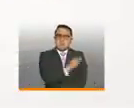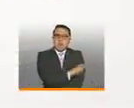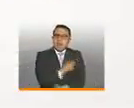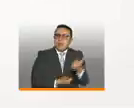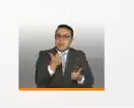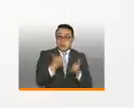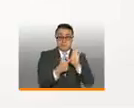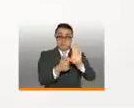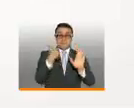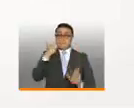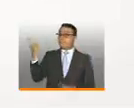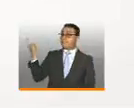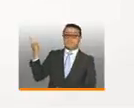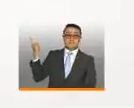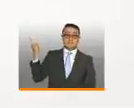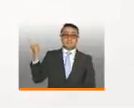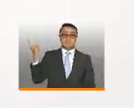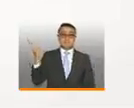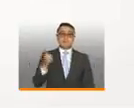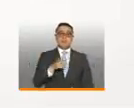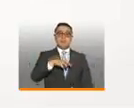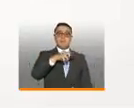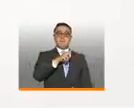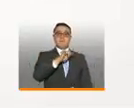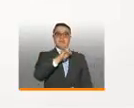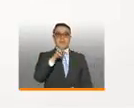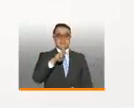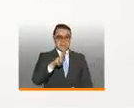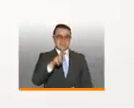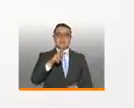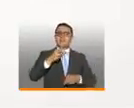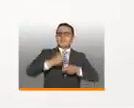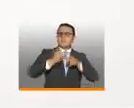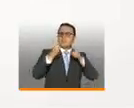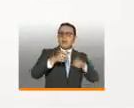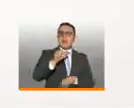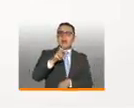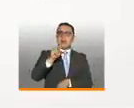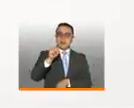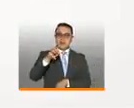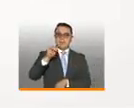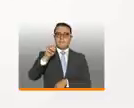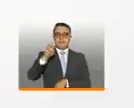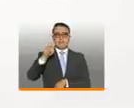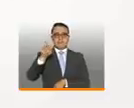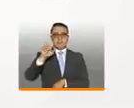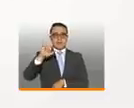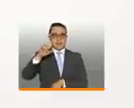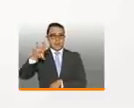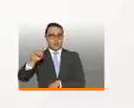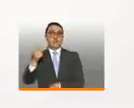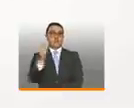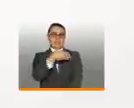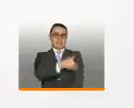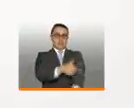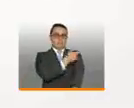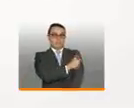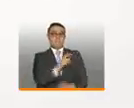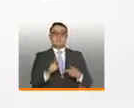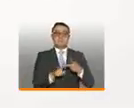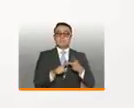evidentemente que tenemos vacunas de Pfizer, de ARN mensajero, con 10 millones de dosis,